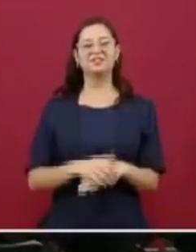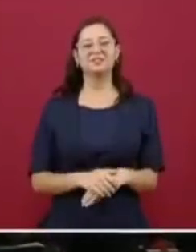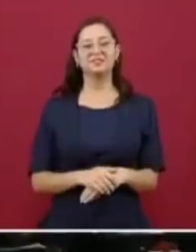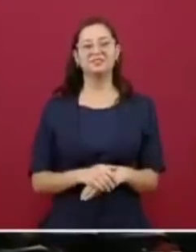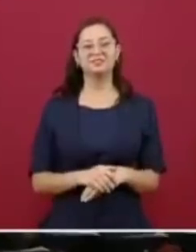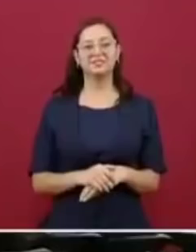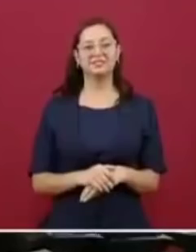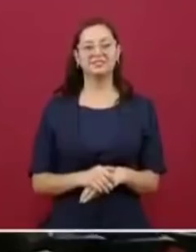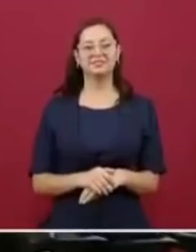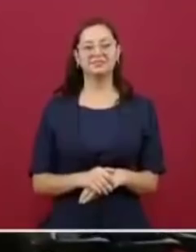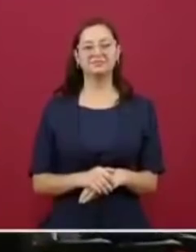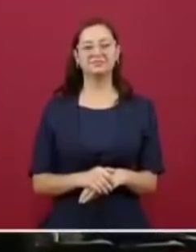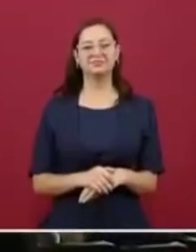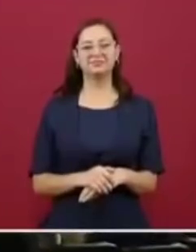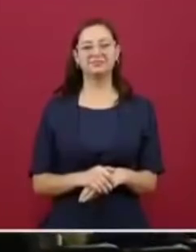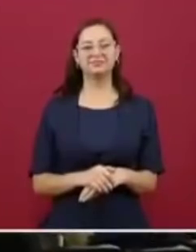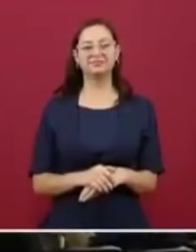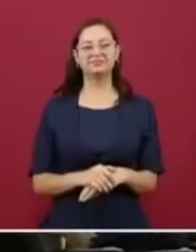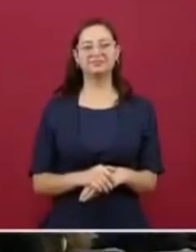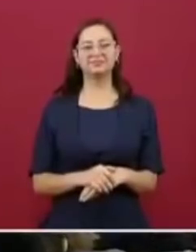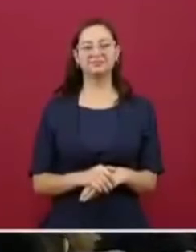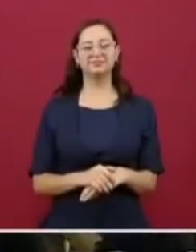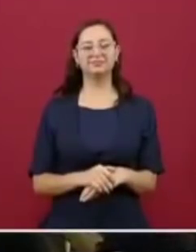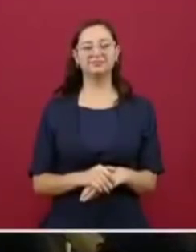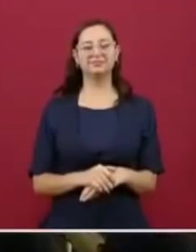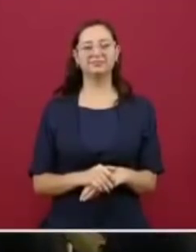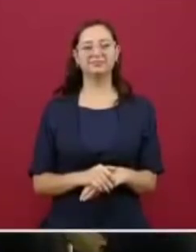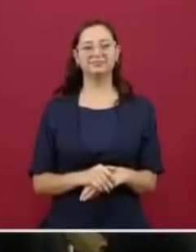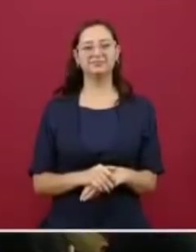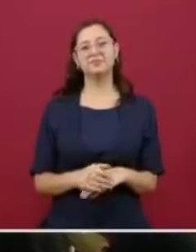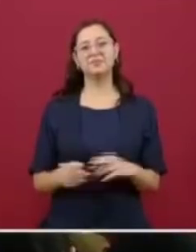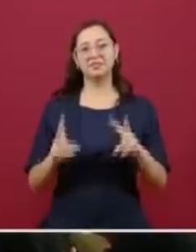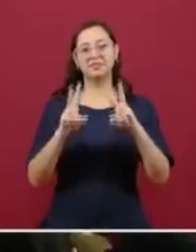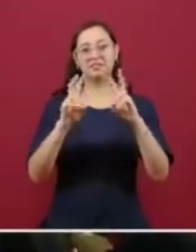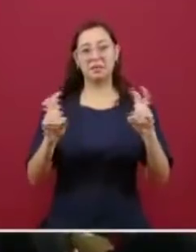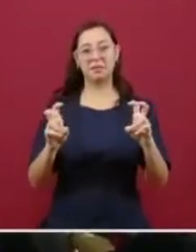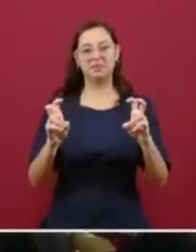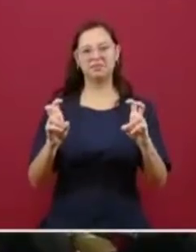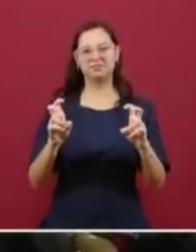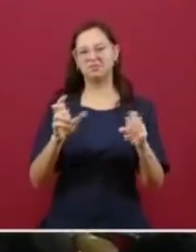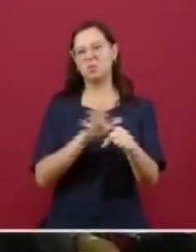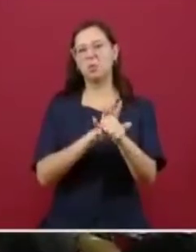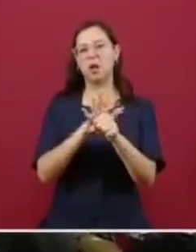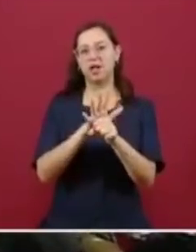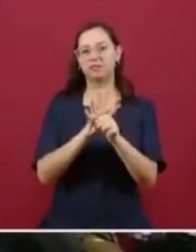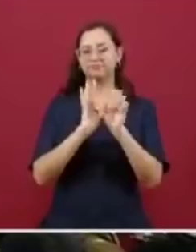sobre una decisión que hemos tomado,